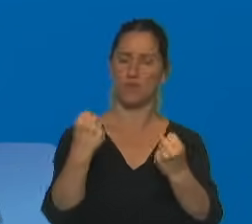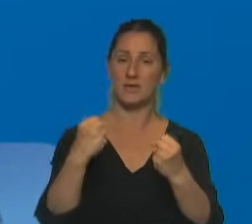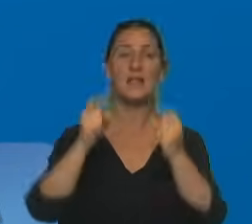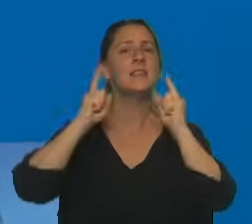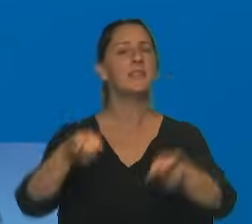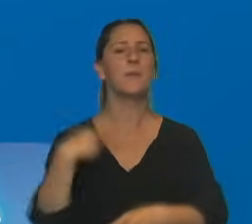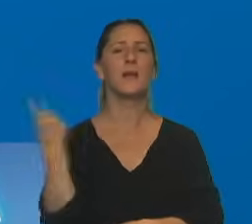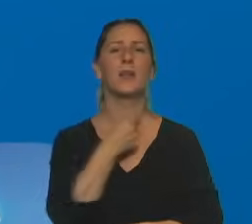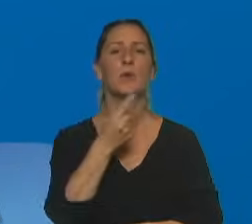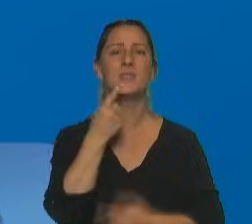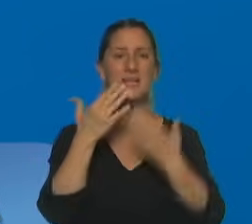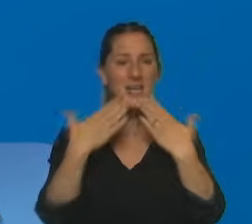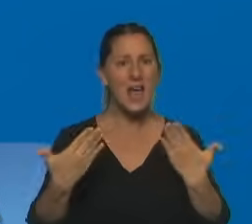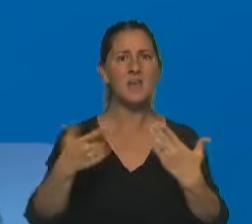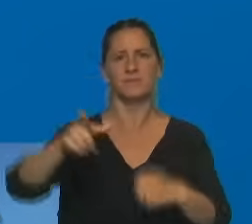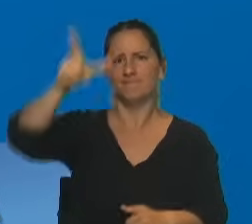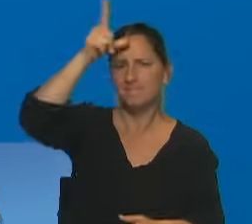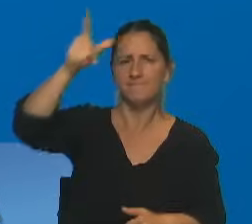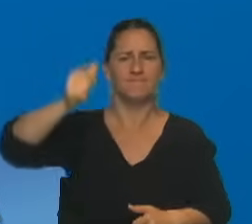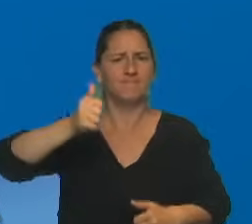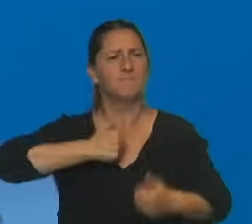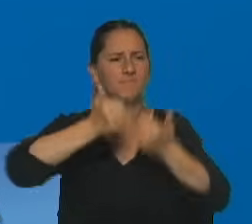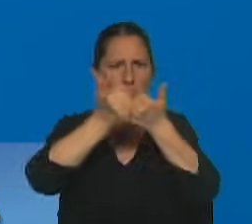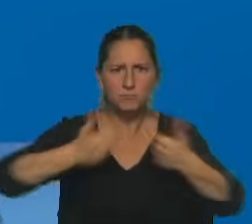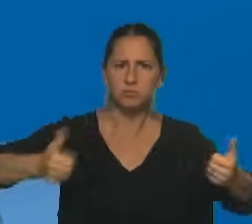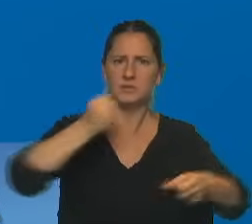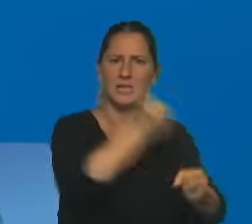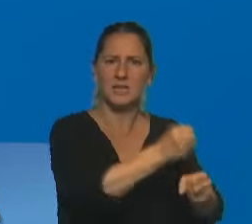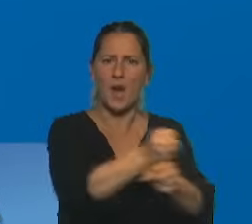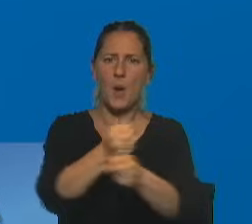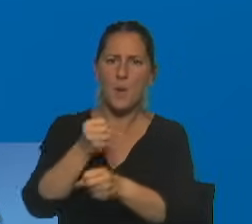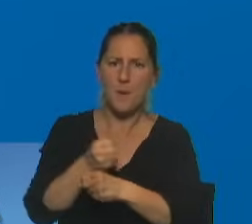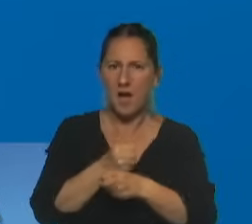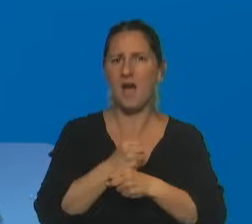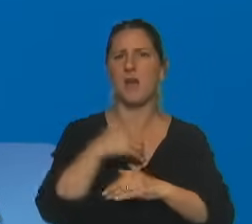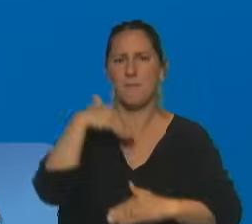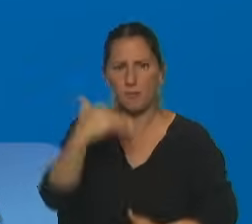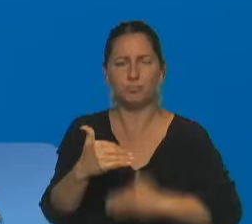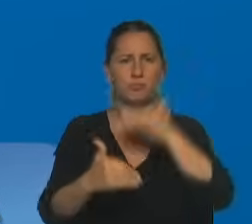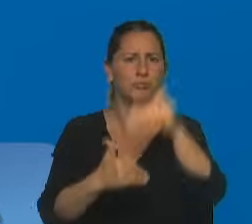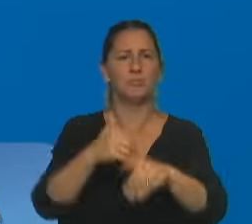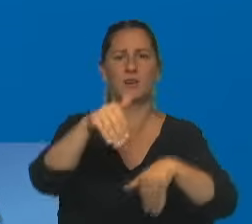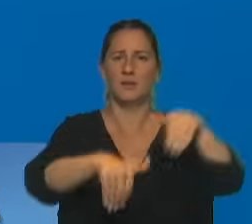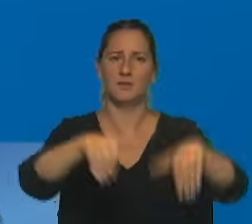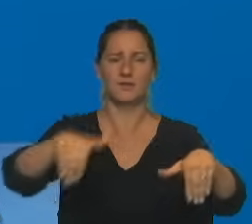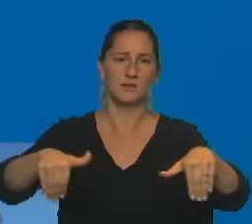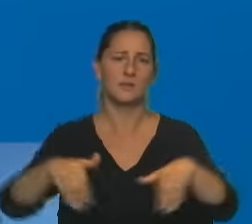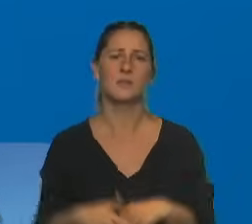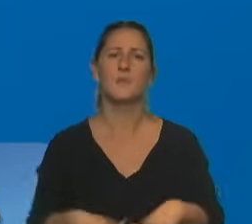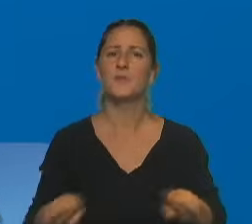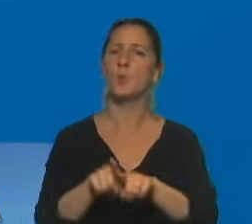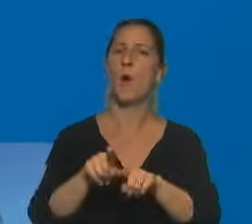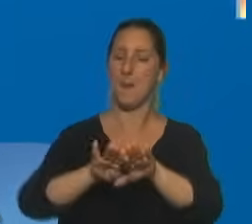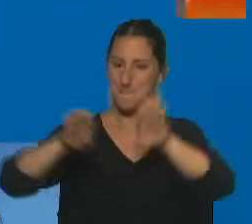agradecer a las fuerzas de seguridad que trabajaron y están trabajando en el desarrollo del comicio, como a las autoridades